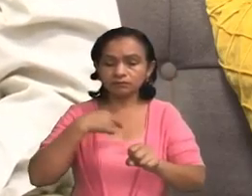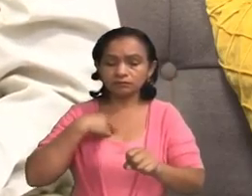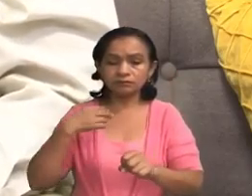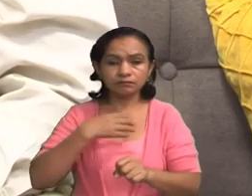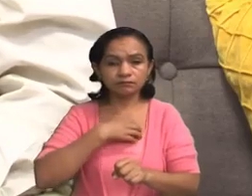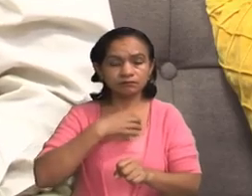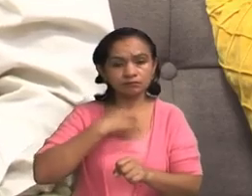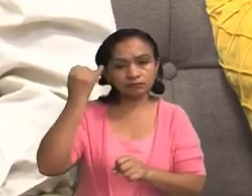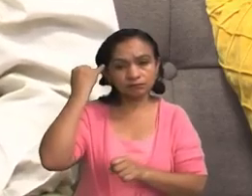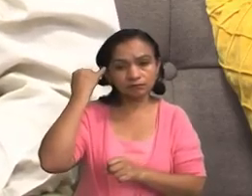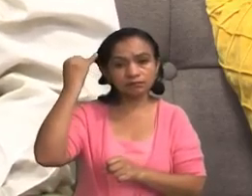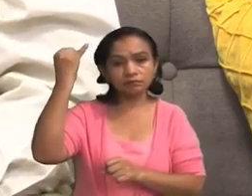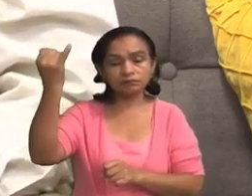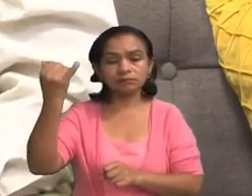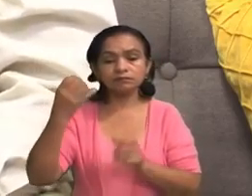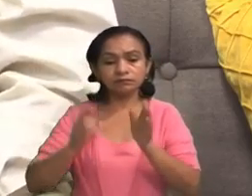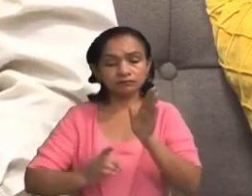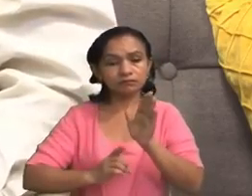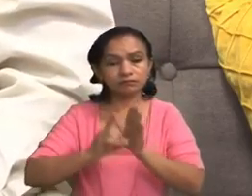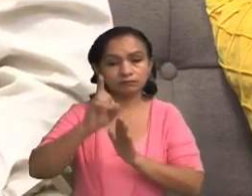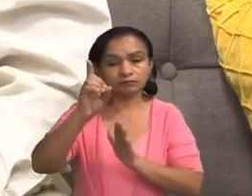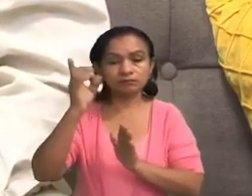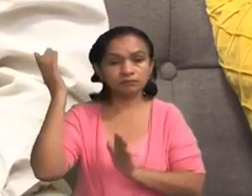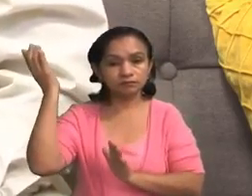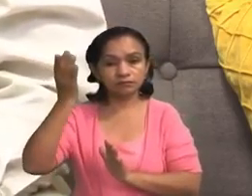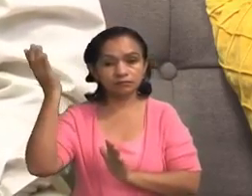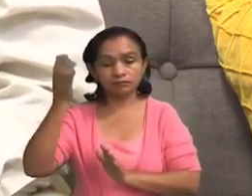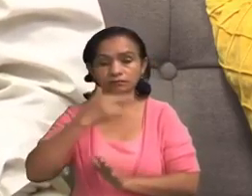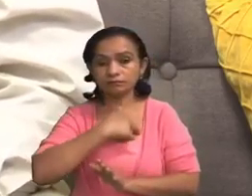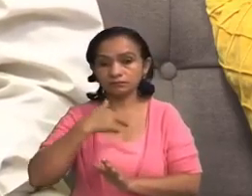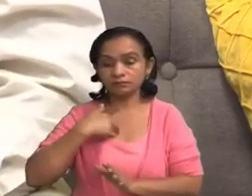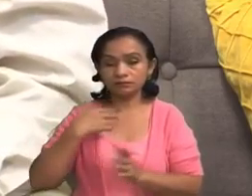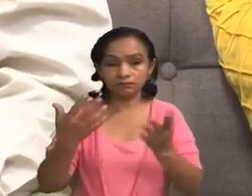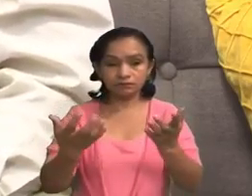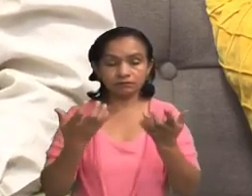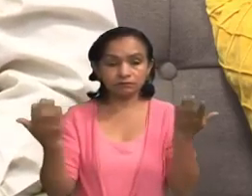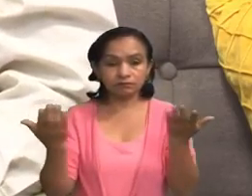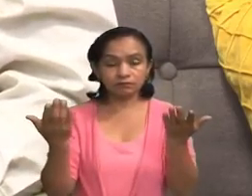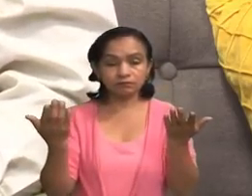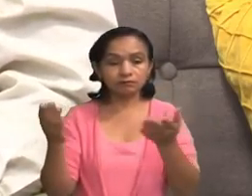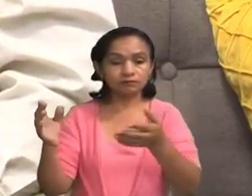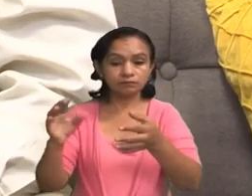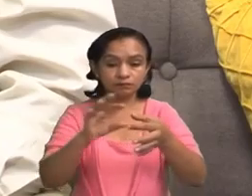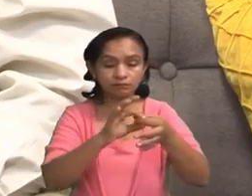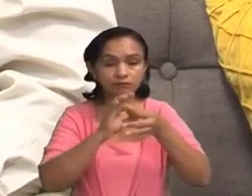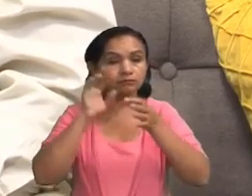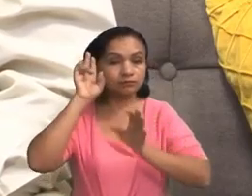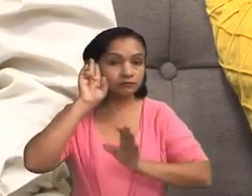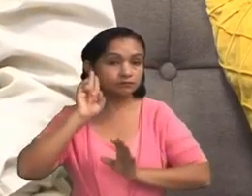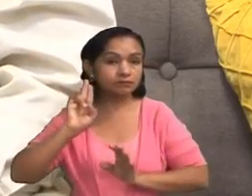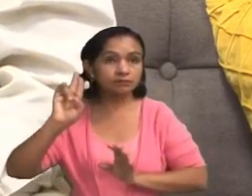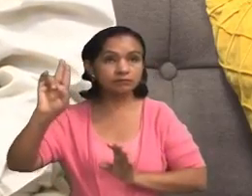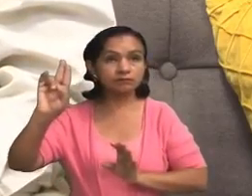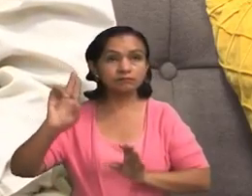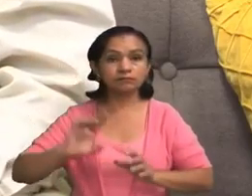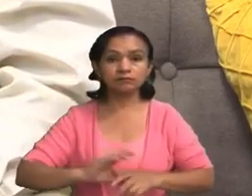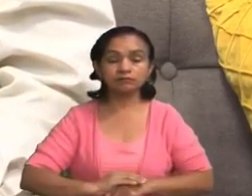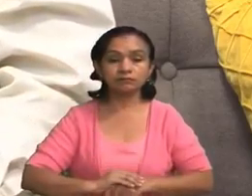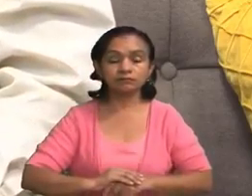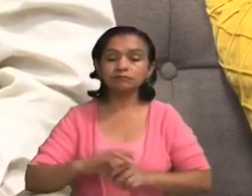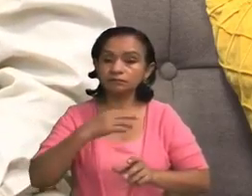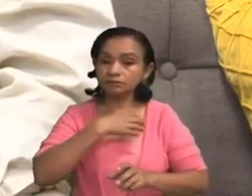propuestas específicas para el desarrollo. El Congreso, uno de sus propósitos para las universidades, principalmente las que